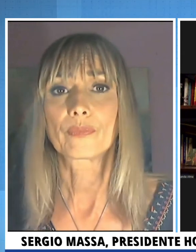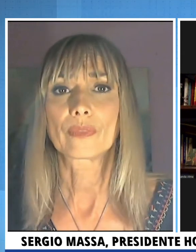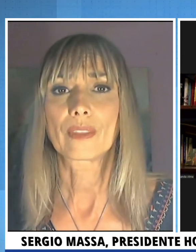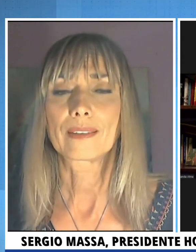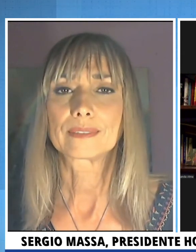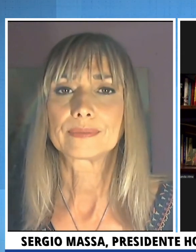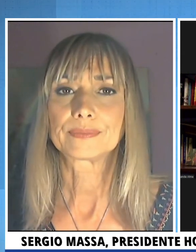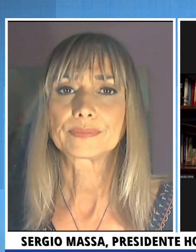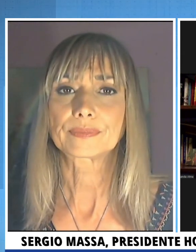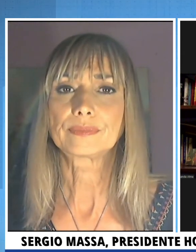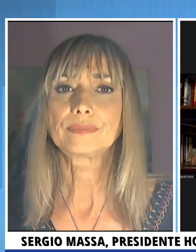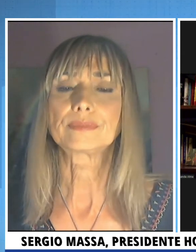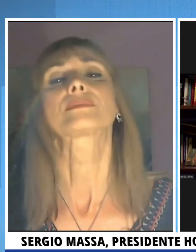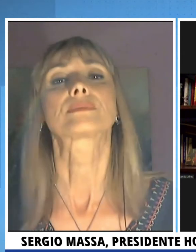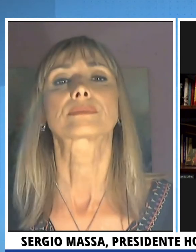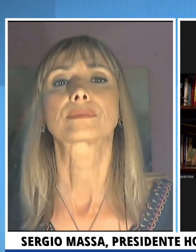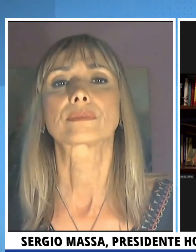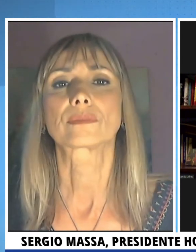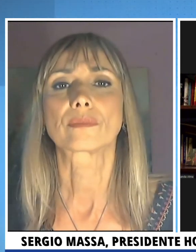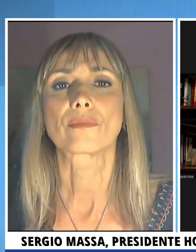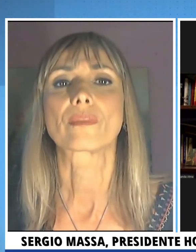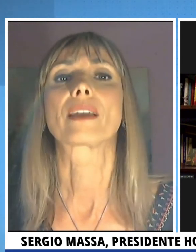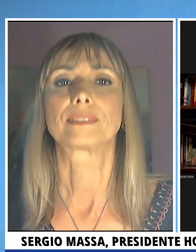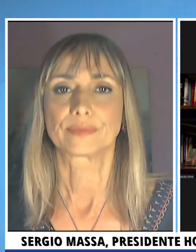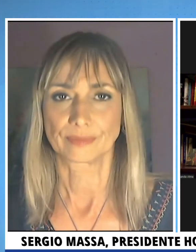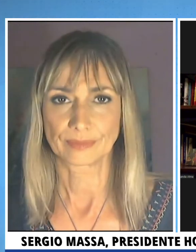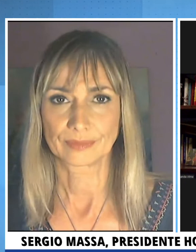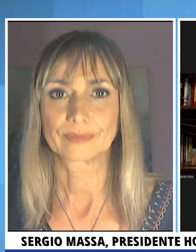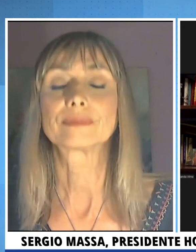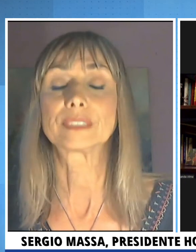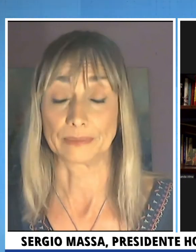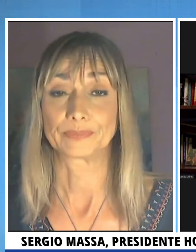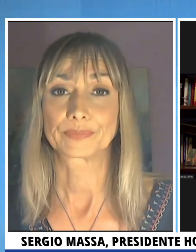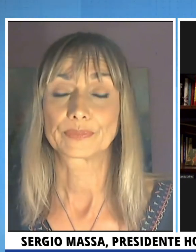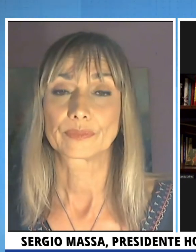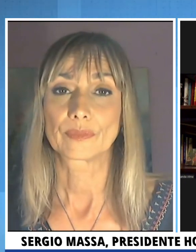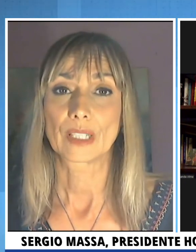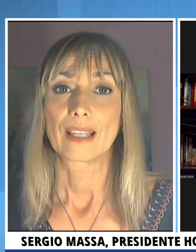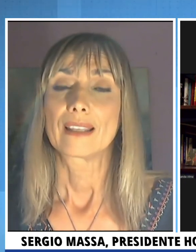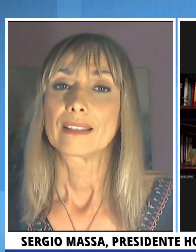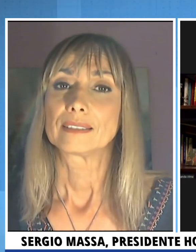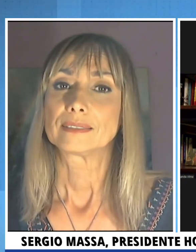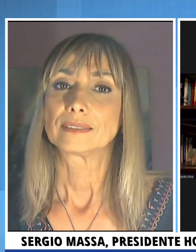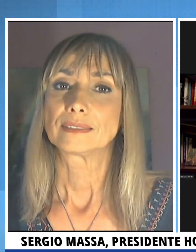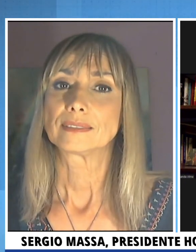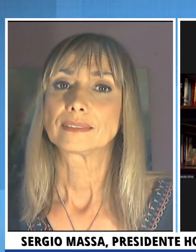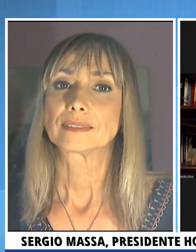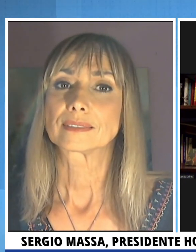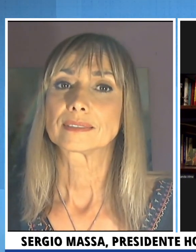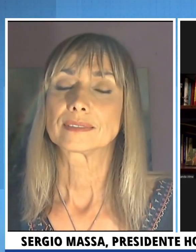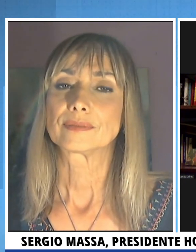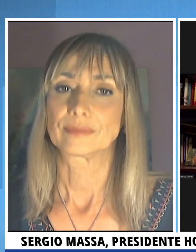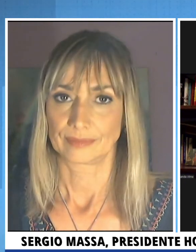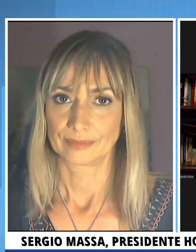Lo que propone Massa es incorporar la figura de vandalismo rural, ¿no? Sí. Para eso propone modificar el Código